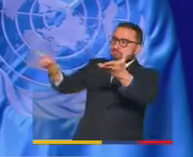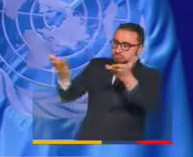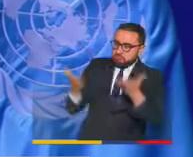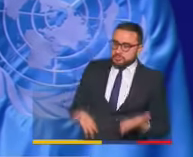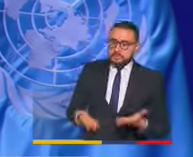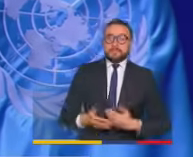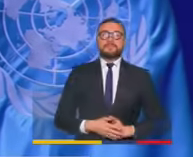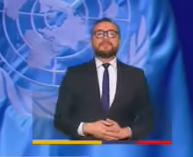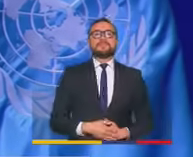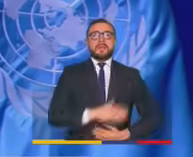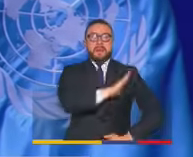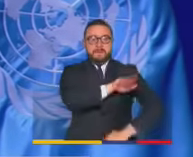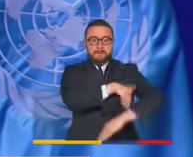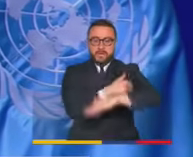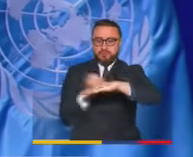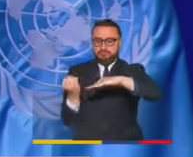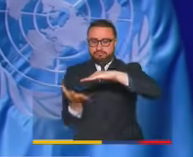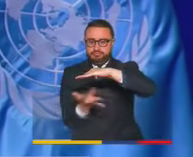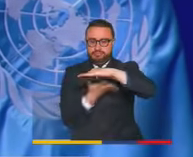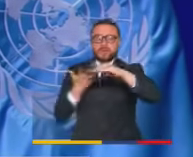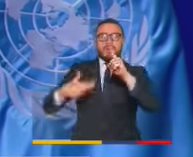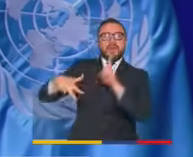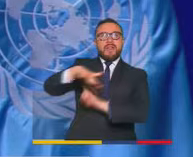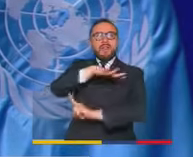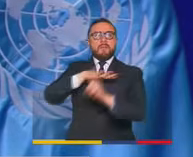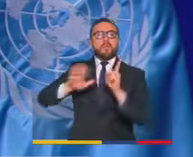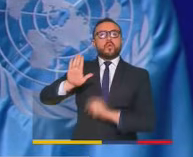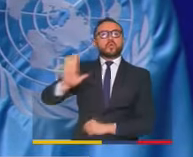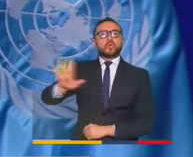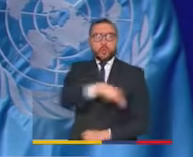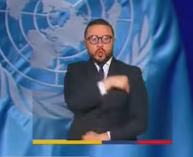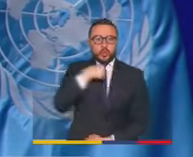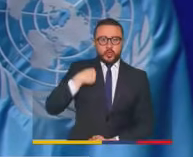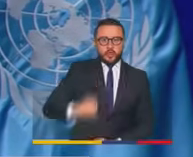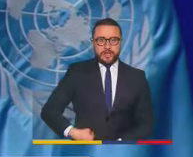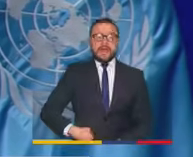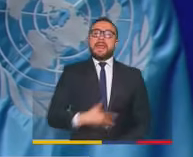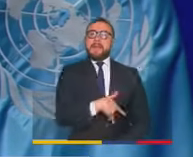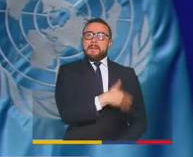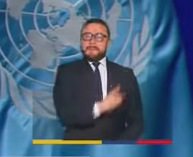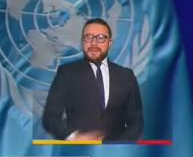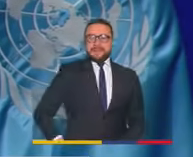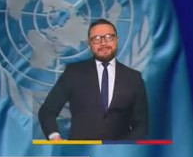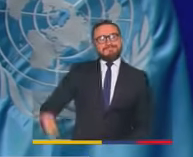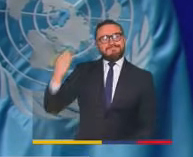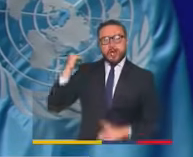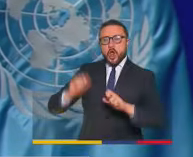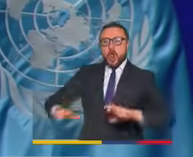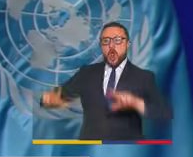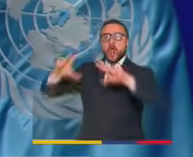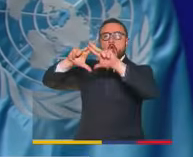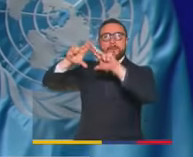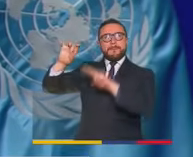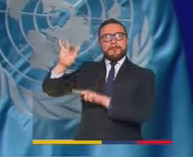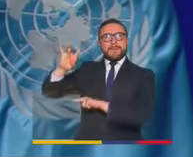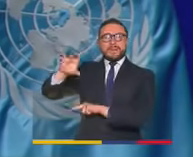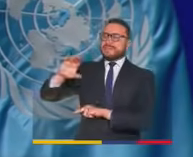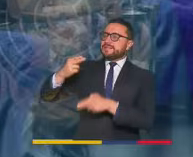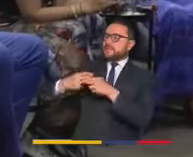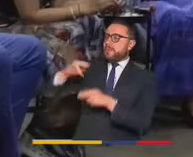Ministro de Ecología y Medio Ambiente de la República Popular China y presidente de la COP15, Juan Rongqiu.